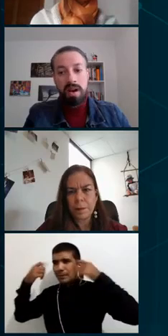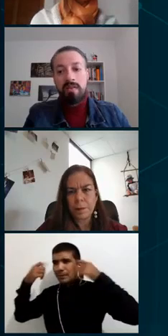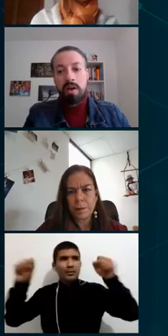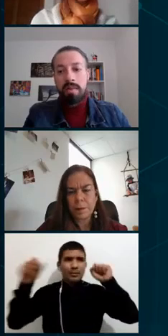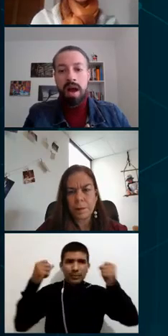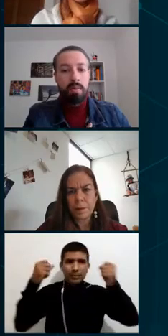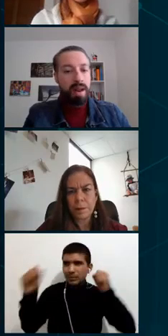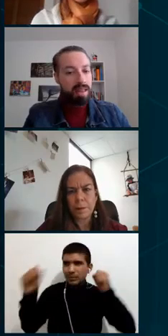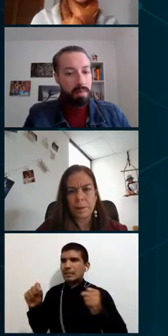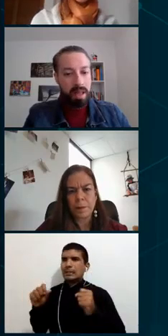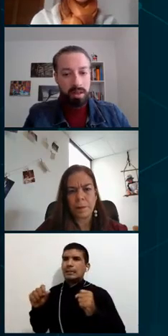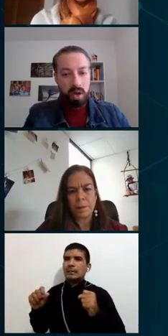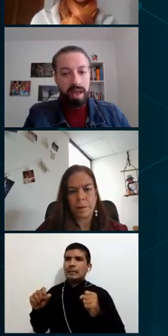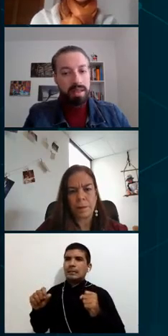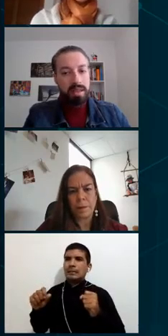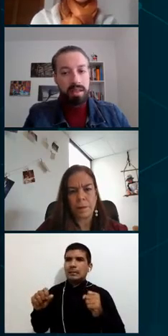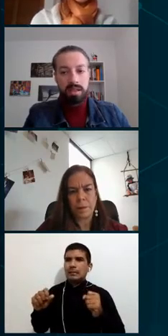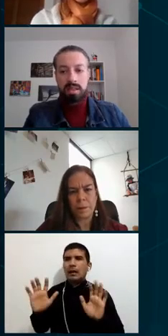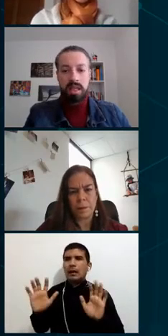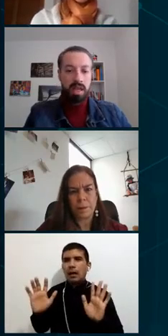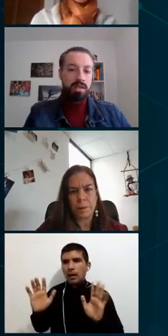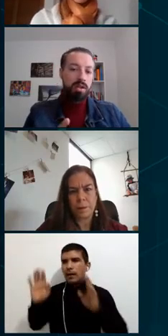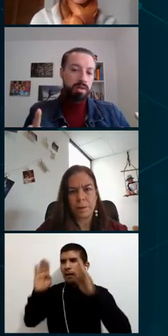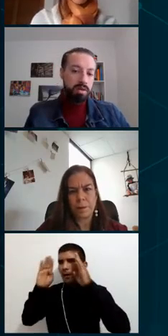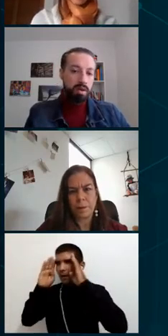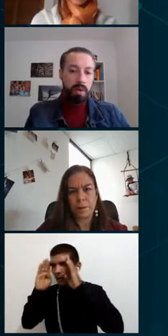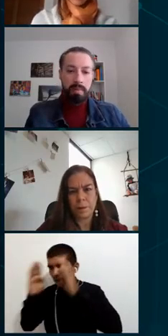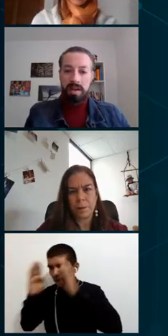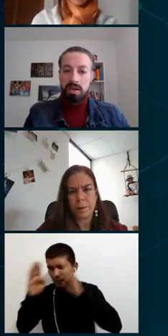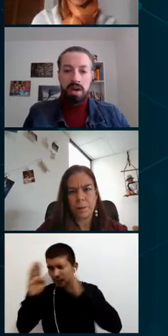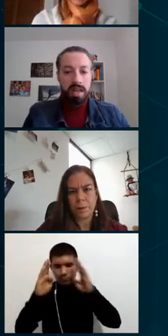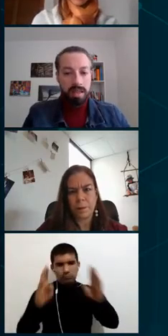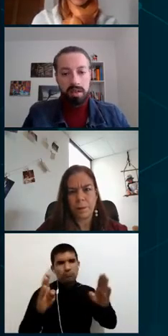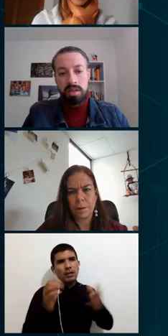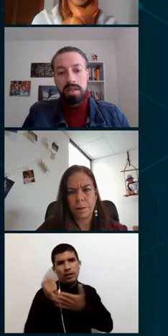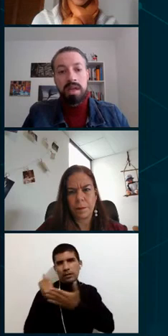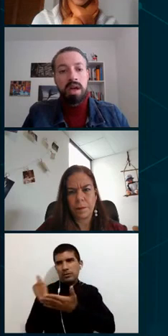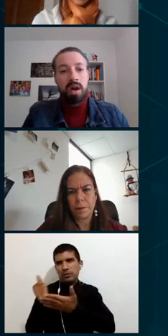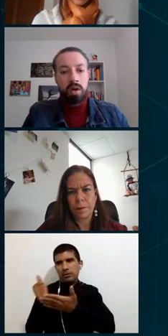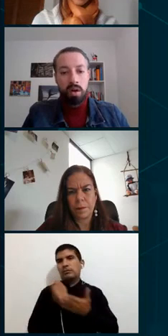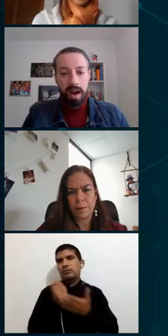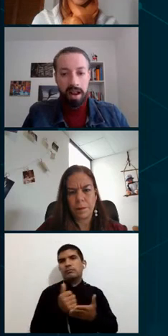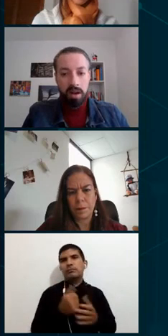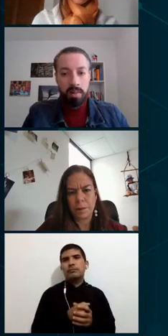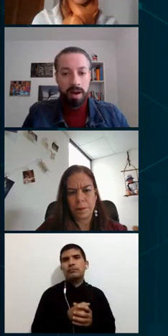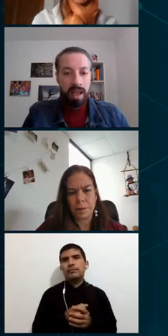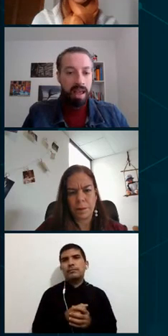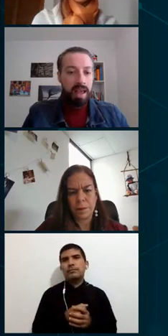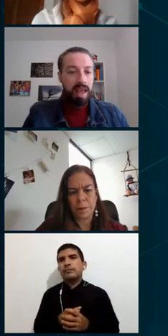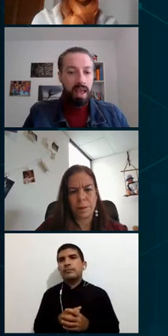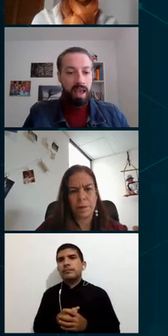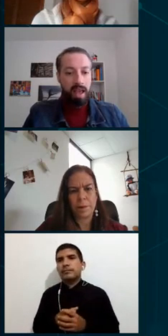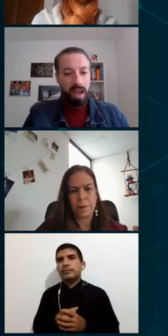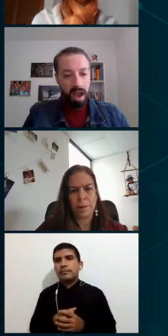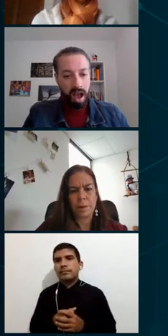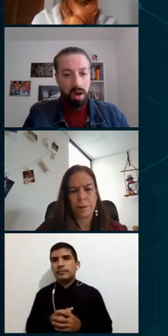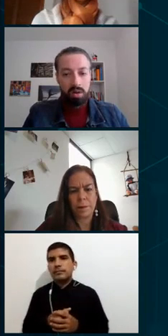Aquí de alguna forma un planteamiento es si somos un grupo de personas, entonces colocar el nombre